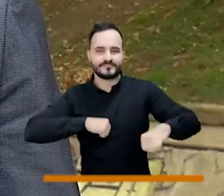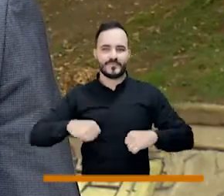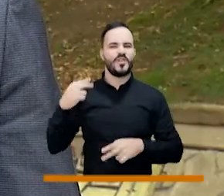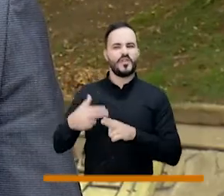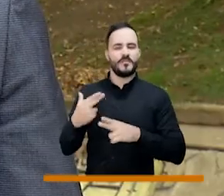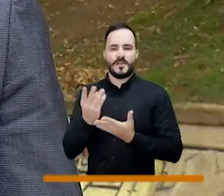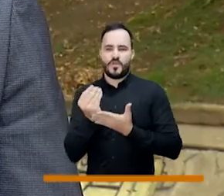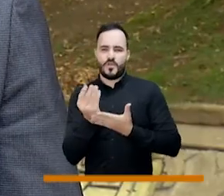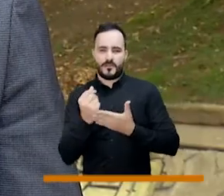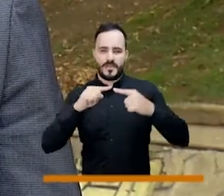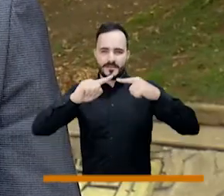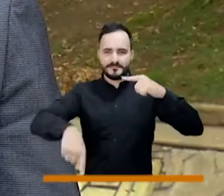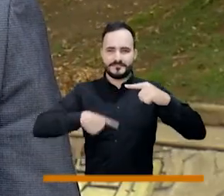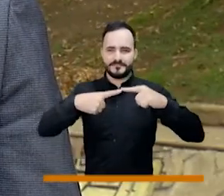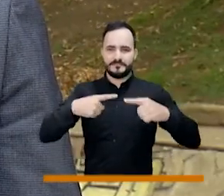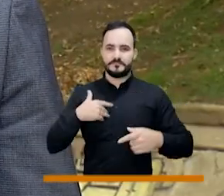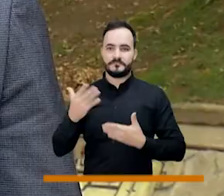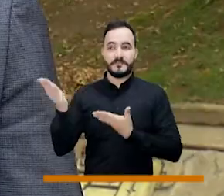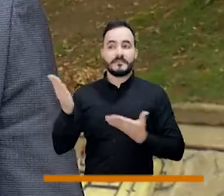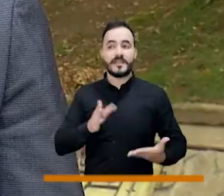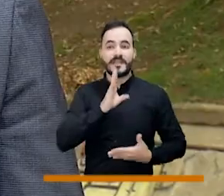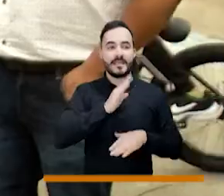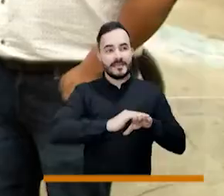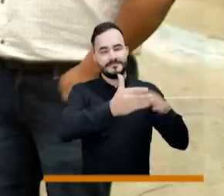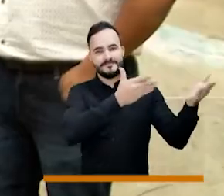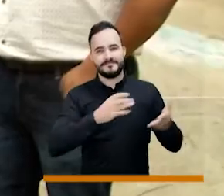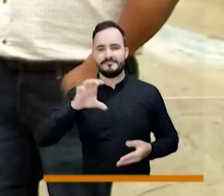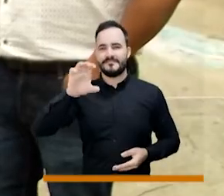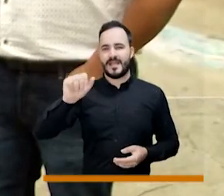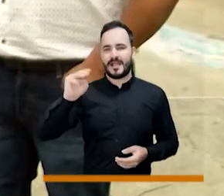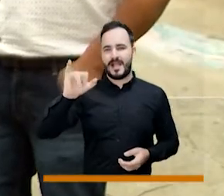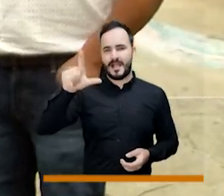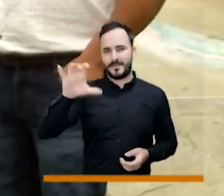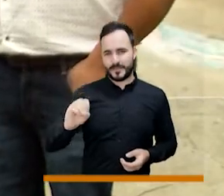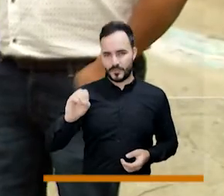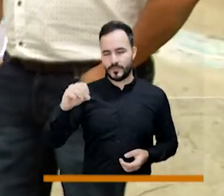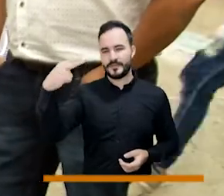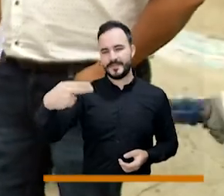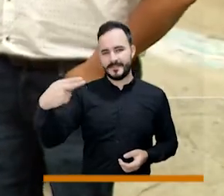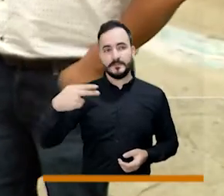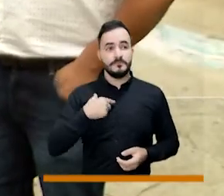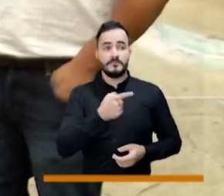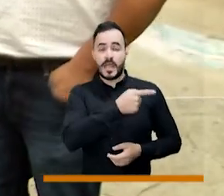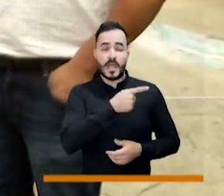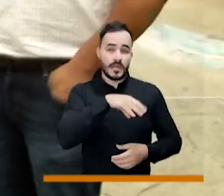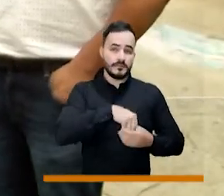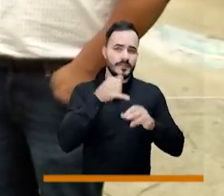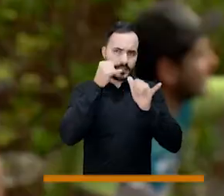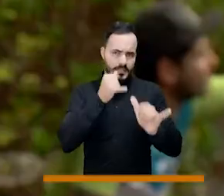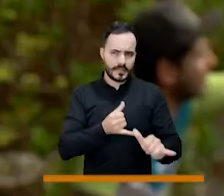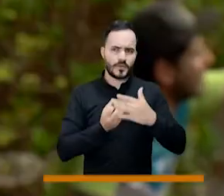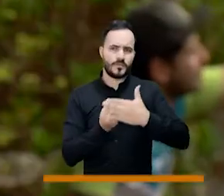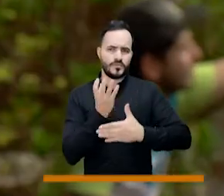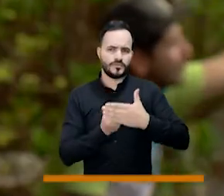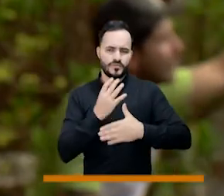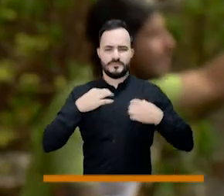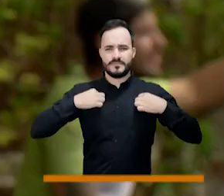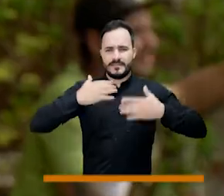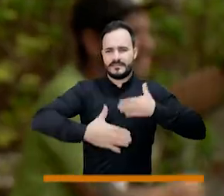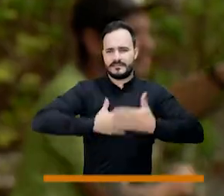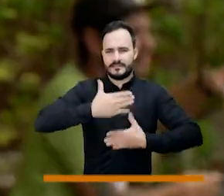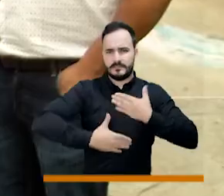la economía circular, y su invitado, Camilo Higuita. Camilo, bienvenido. Y les cuento que Camilo es ingeniero de